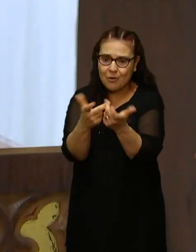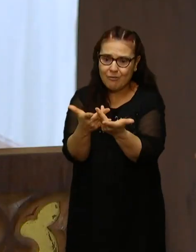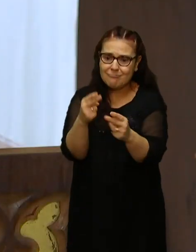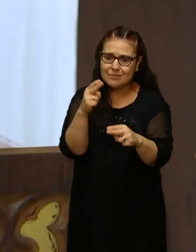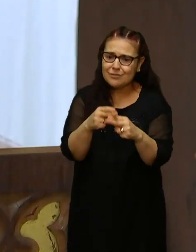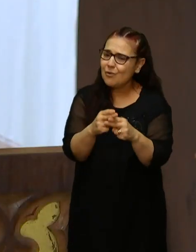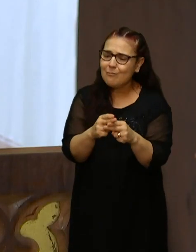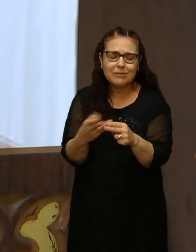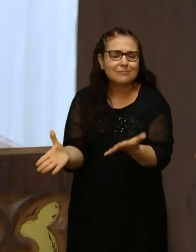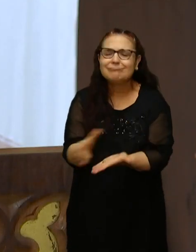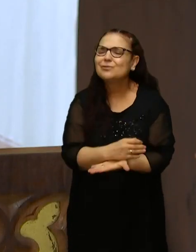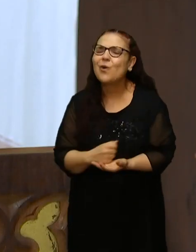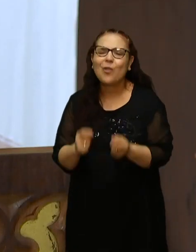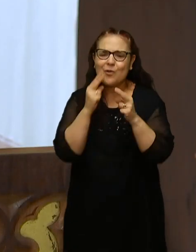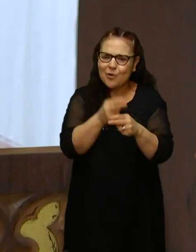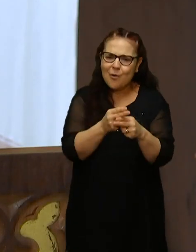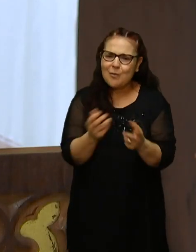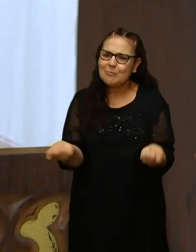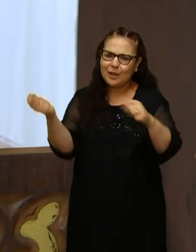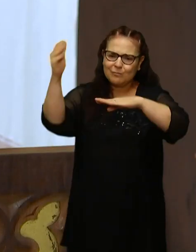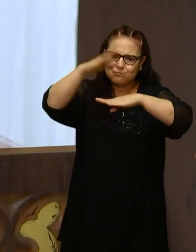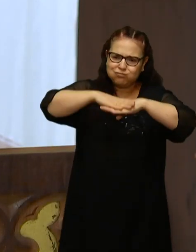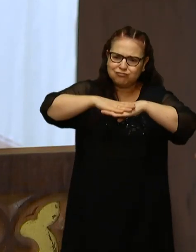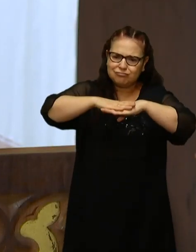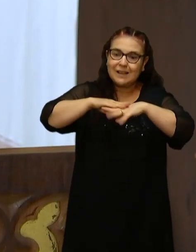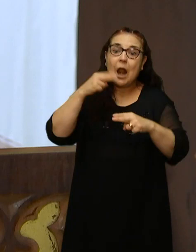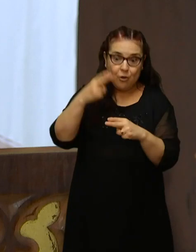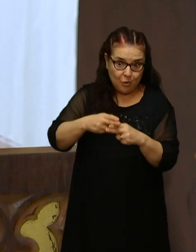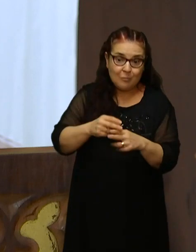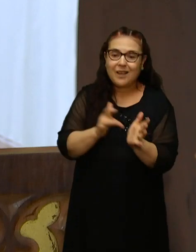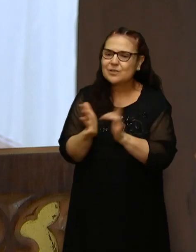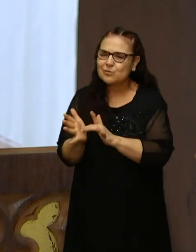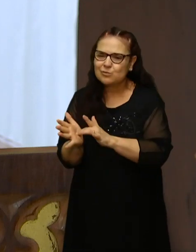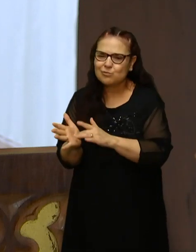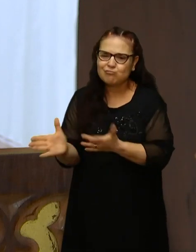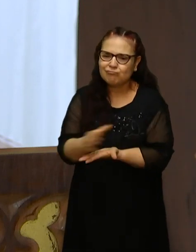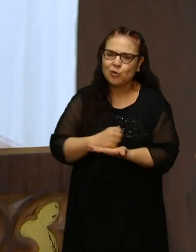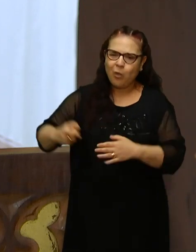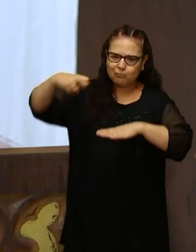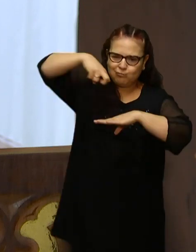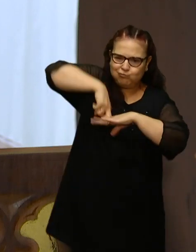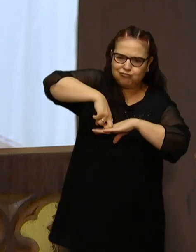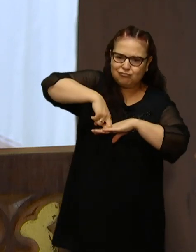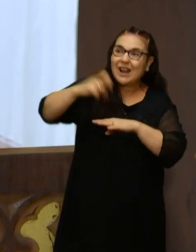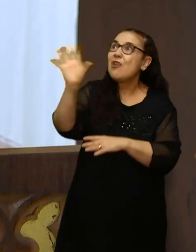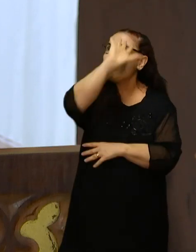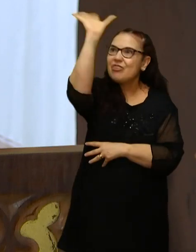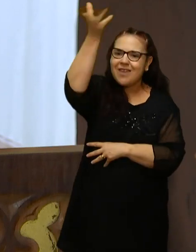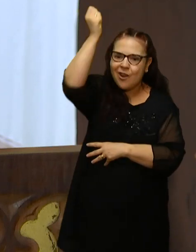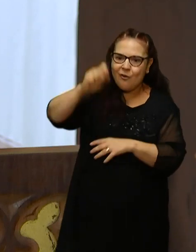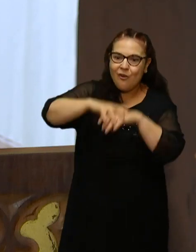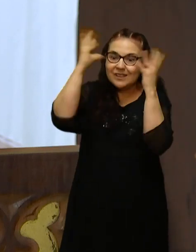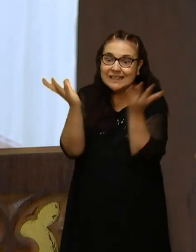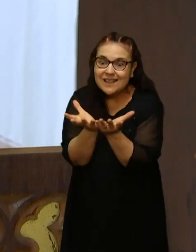nombre sobre todo nombre, de modo que al nombre de Jesús toda rodilla se doble en el cielo, en la